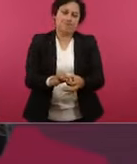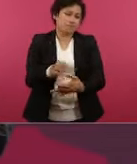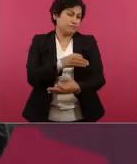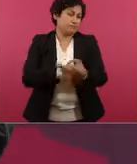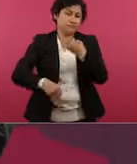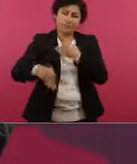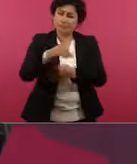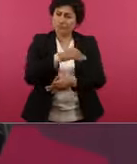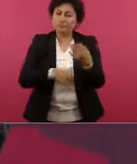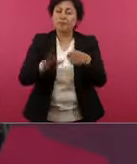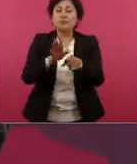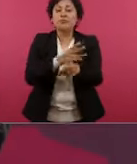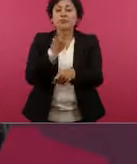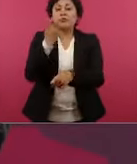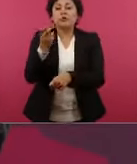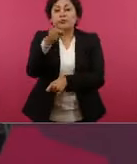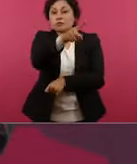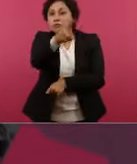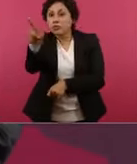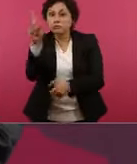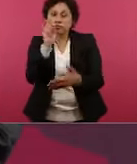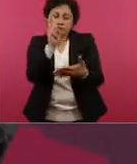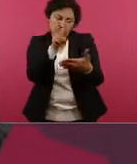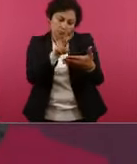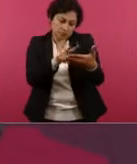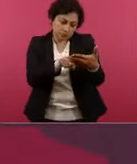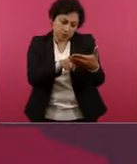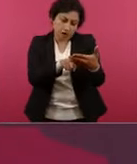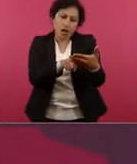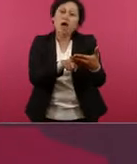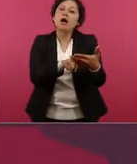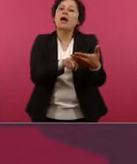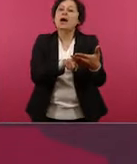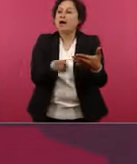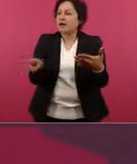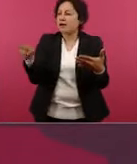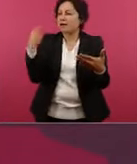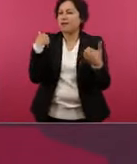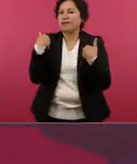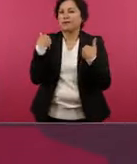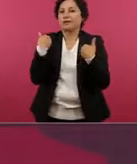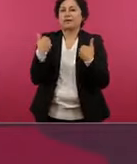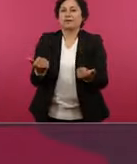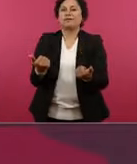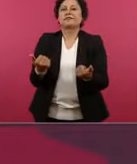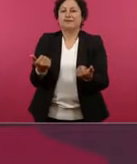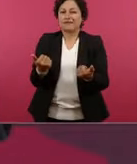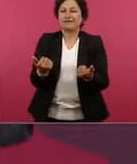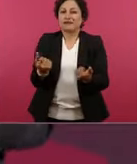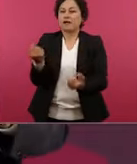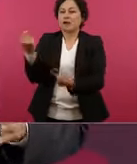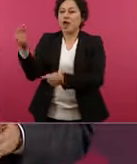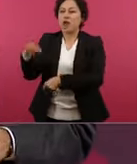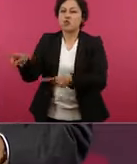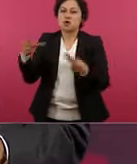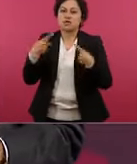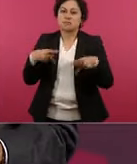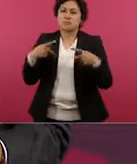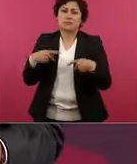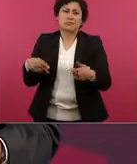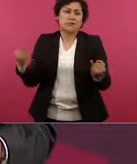¿sí?, entender que hay gente que lo único que le interesa